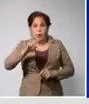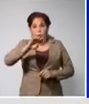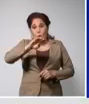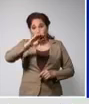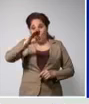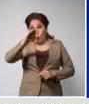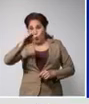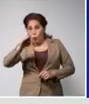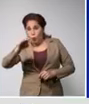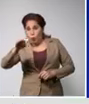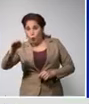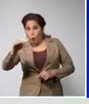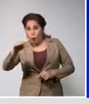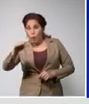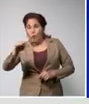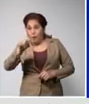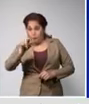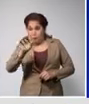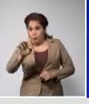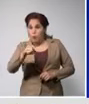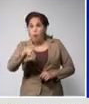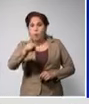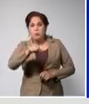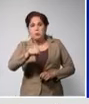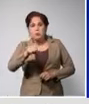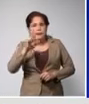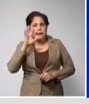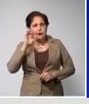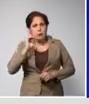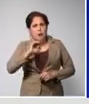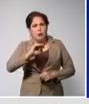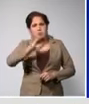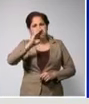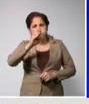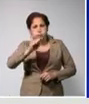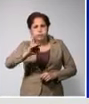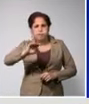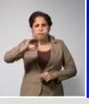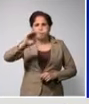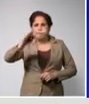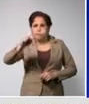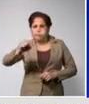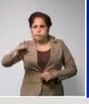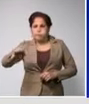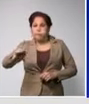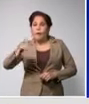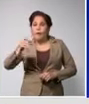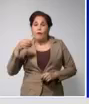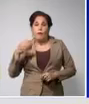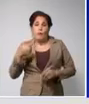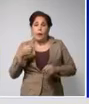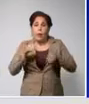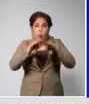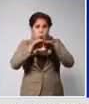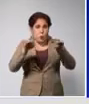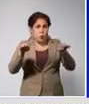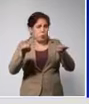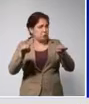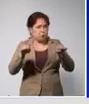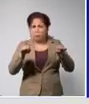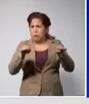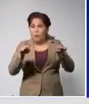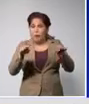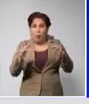escenario medio que ustedes ven que oscilan, que realmente no tienen una estabilidad hacia la